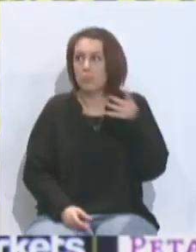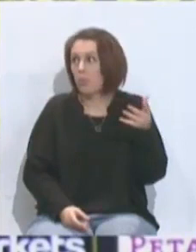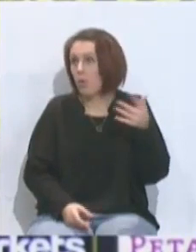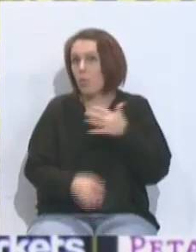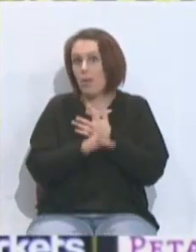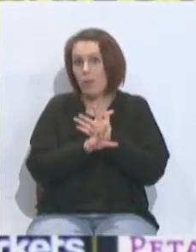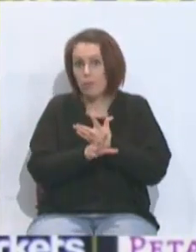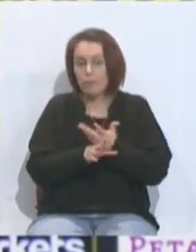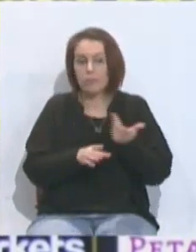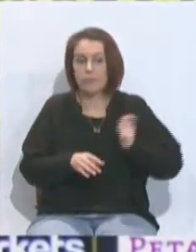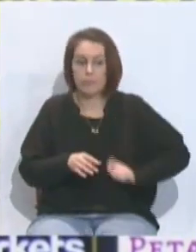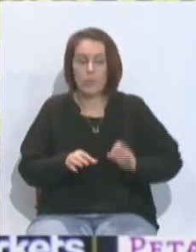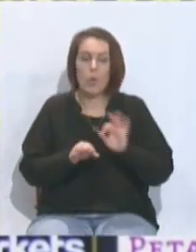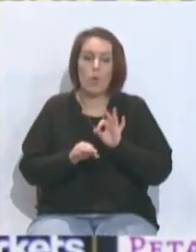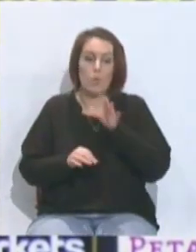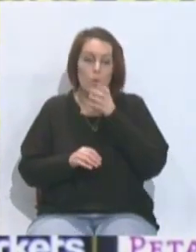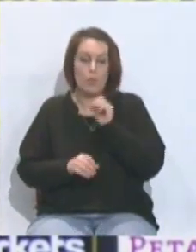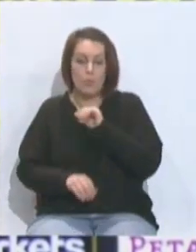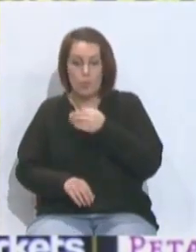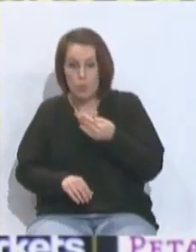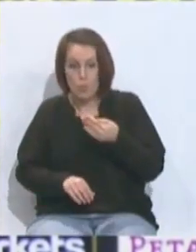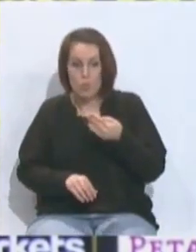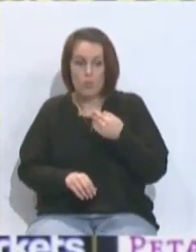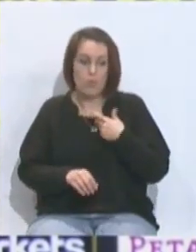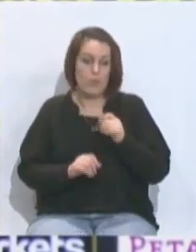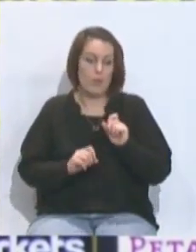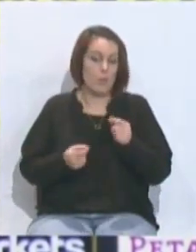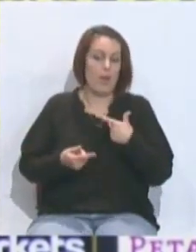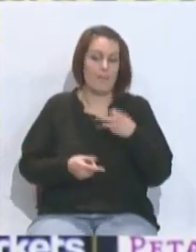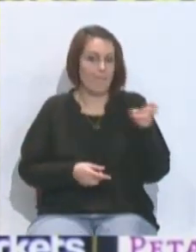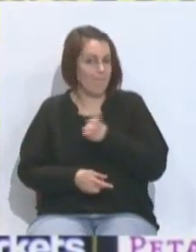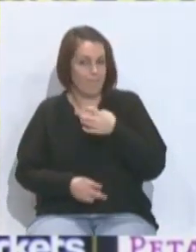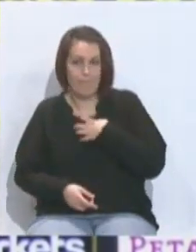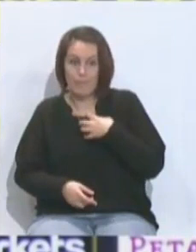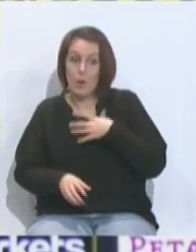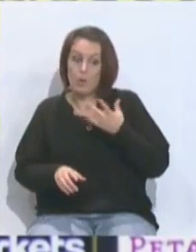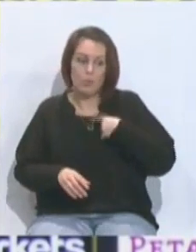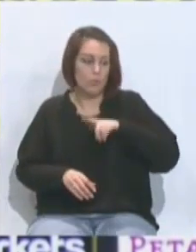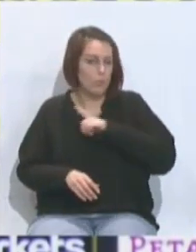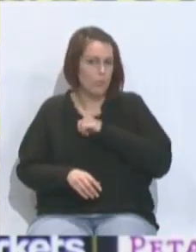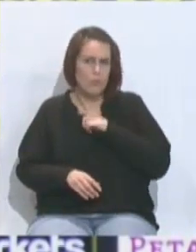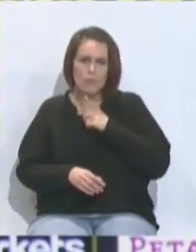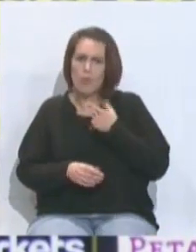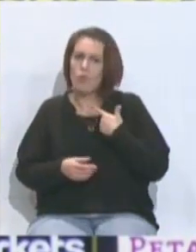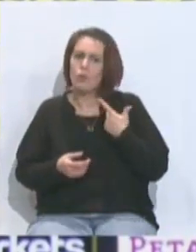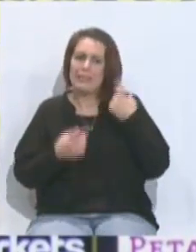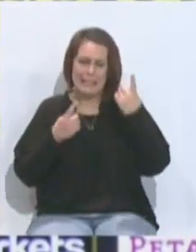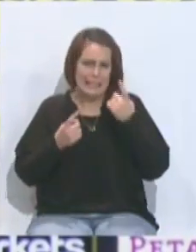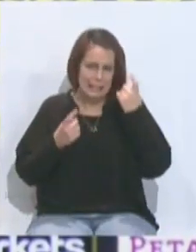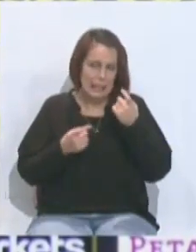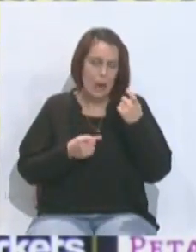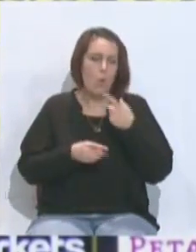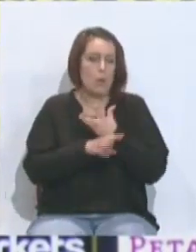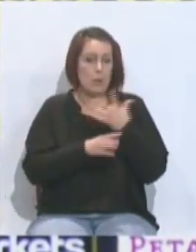que el jugador o bien por causa del club de procedencia no han podido venir, aunque nosotros hemos puesto toda la carne en el asador en todos los jugadores y en